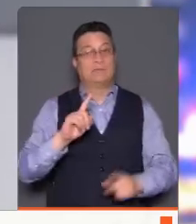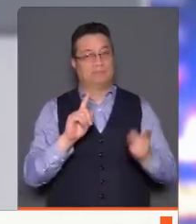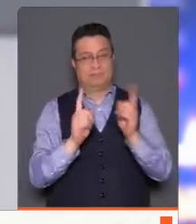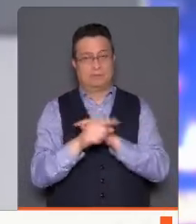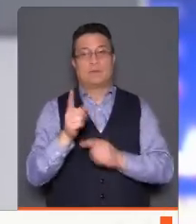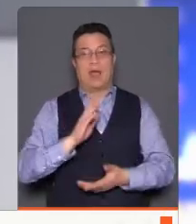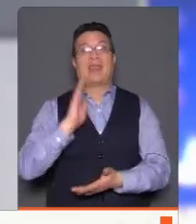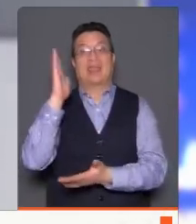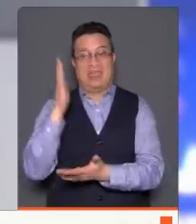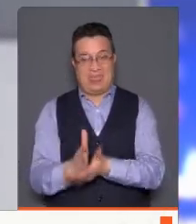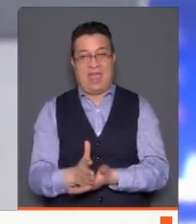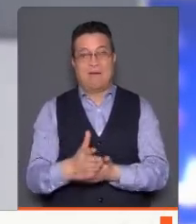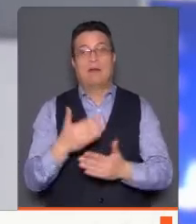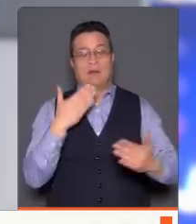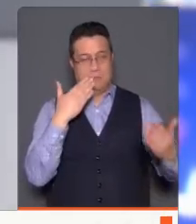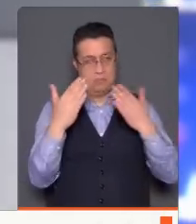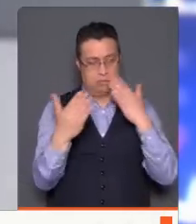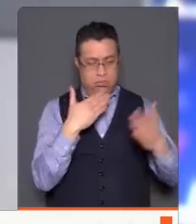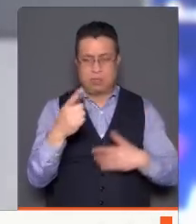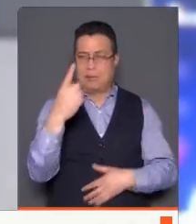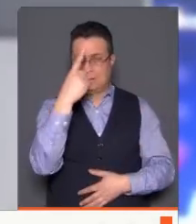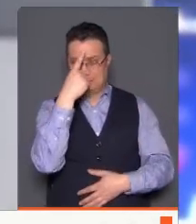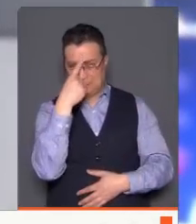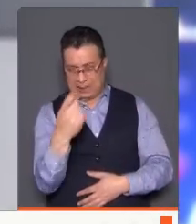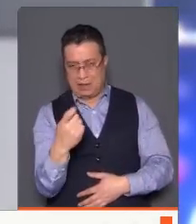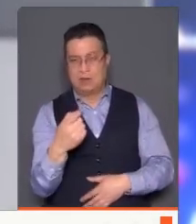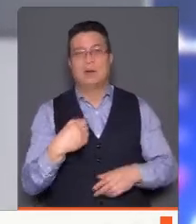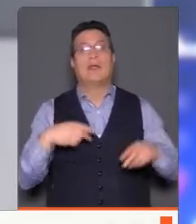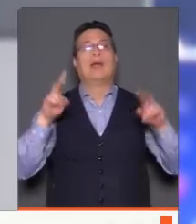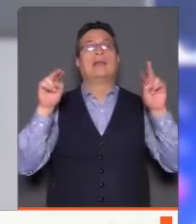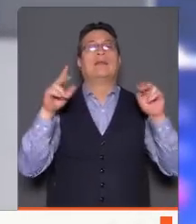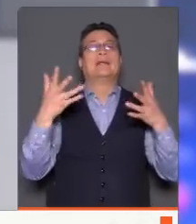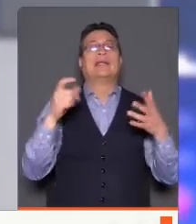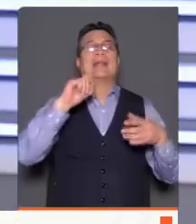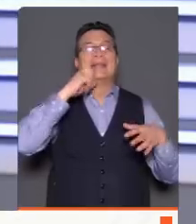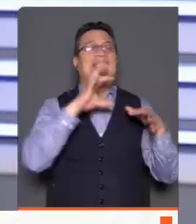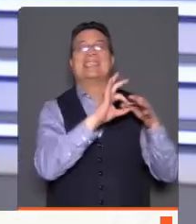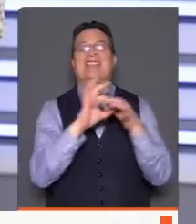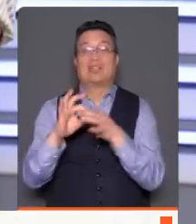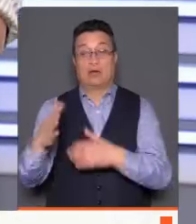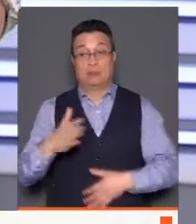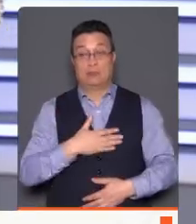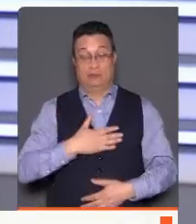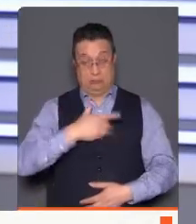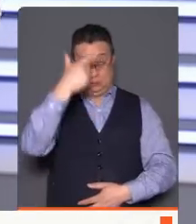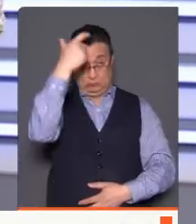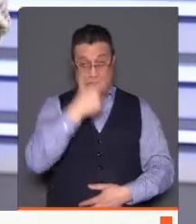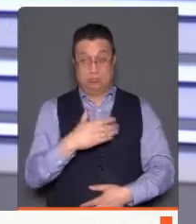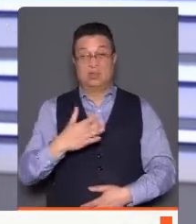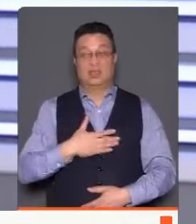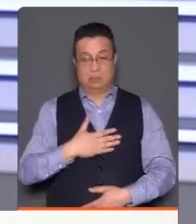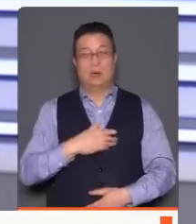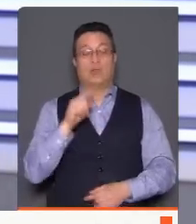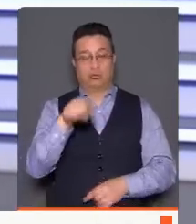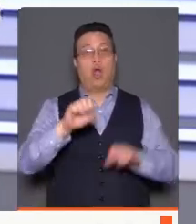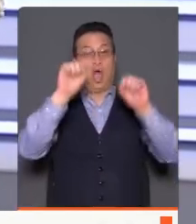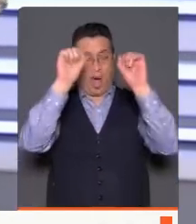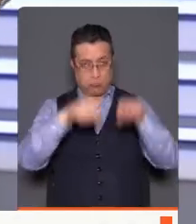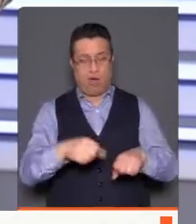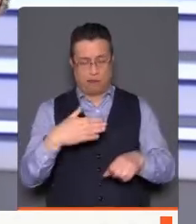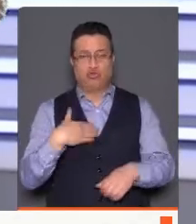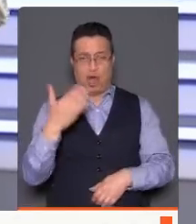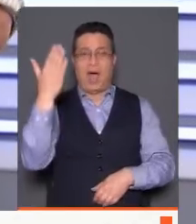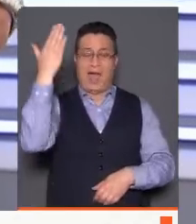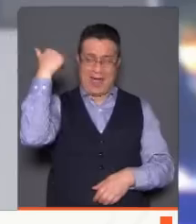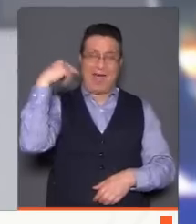que hablar con mucha seriedad sobre lo que significa esto. Yo fui una persona que patrociné la prueba de entrada y que me